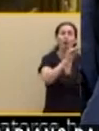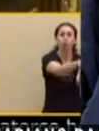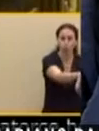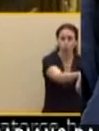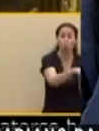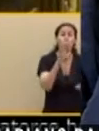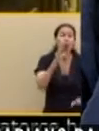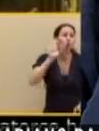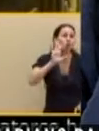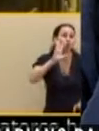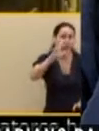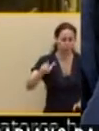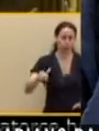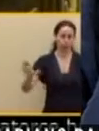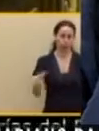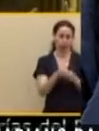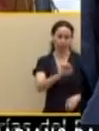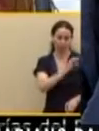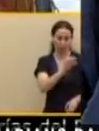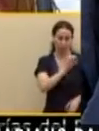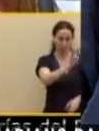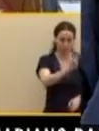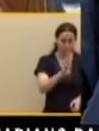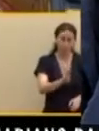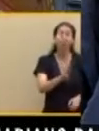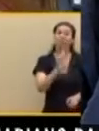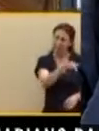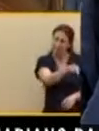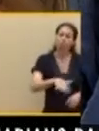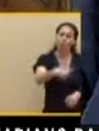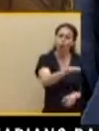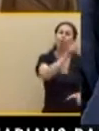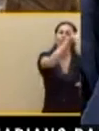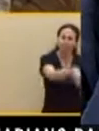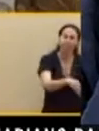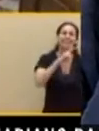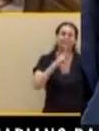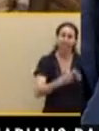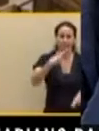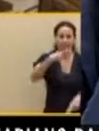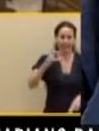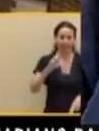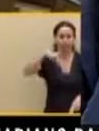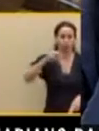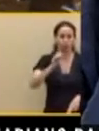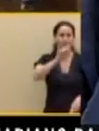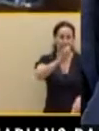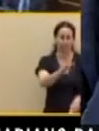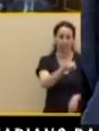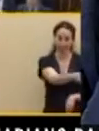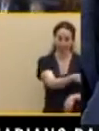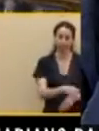millones de votos son unidos podemos ciudadanos para cambiar o gobierno 13 tuvo